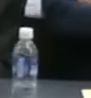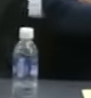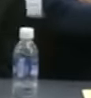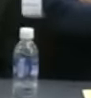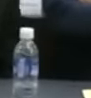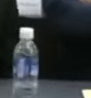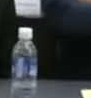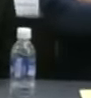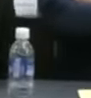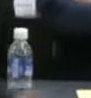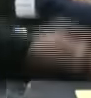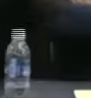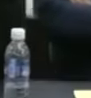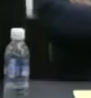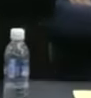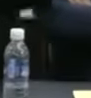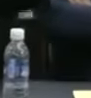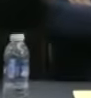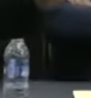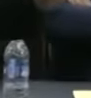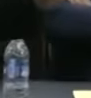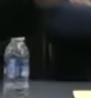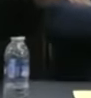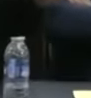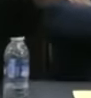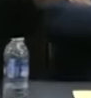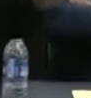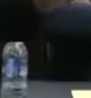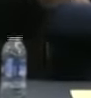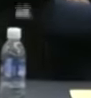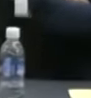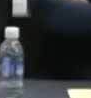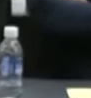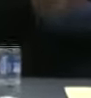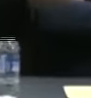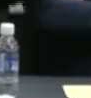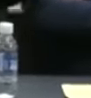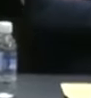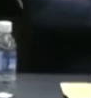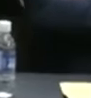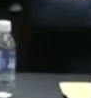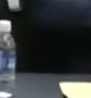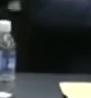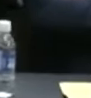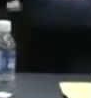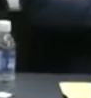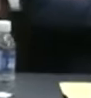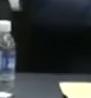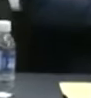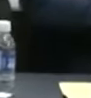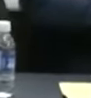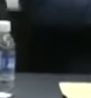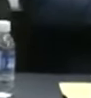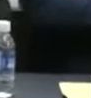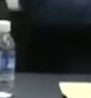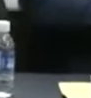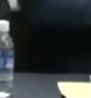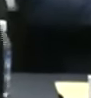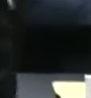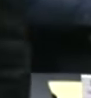Represento a una oposición que está sentada acá en esta Asamblea